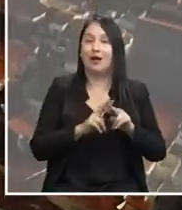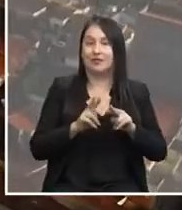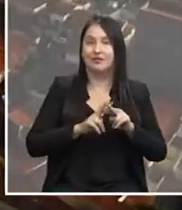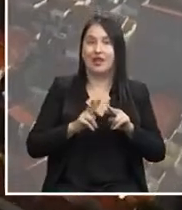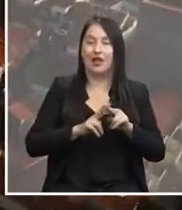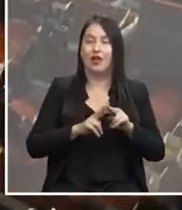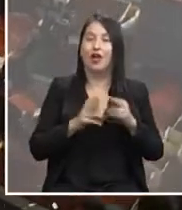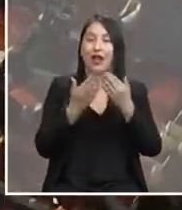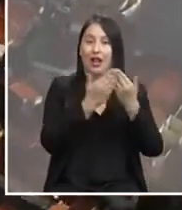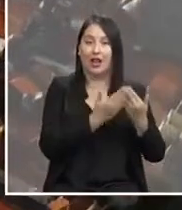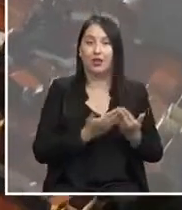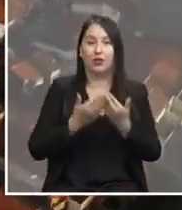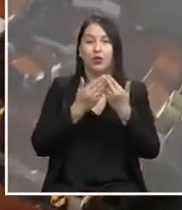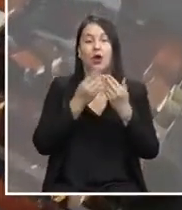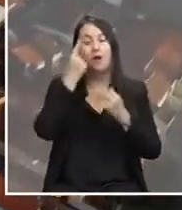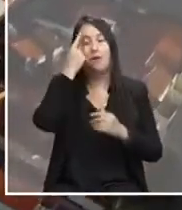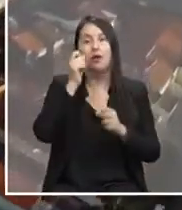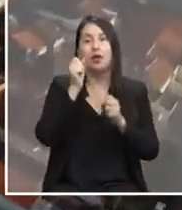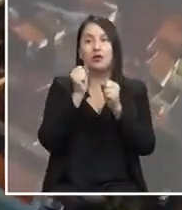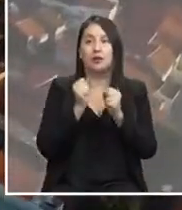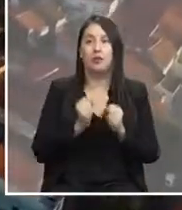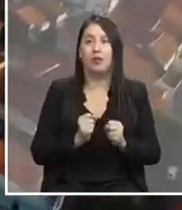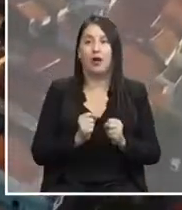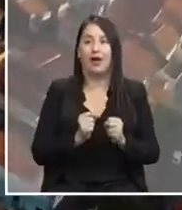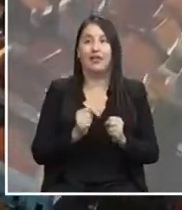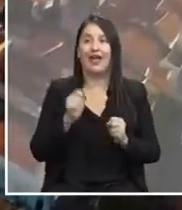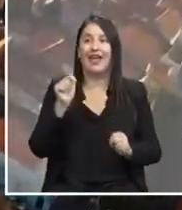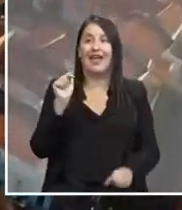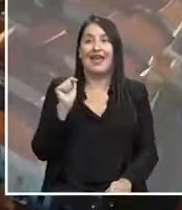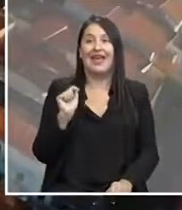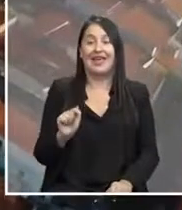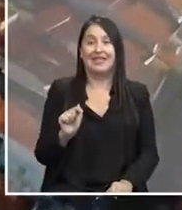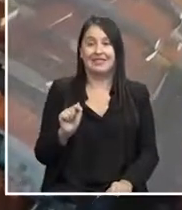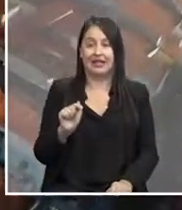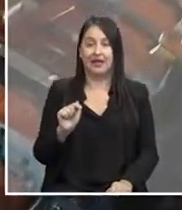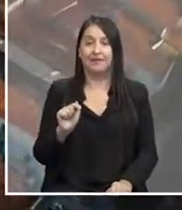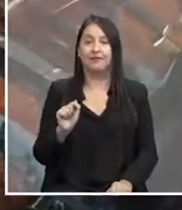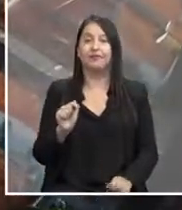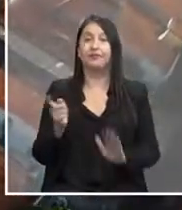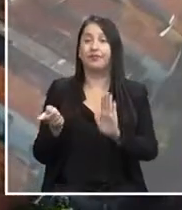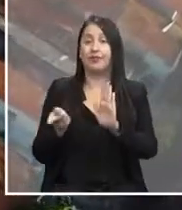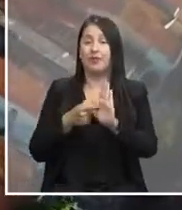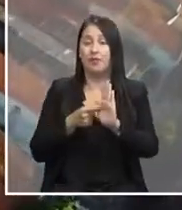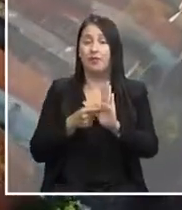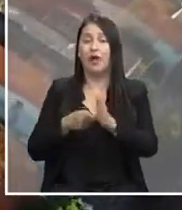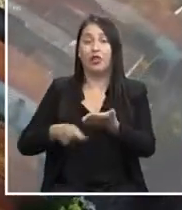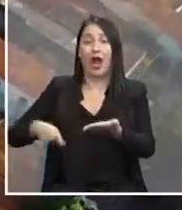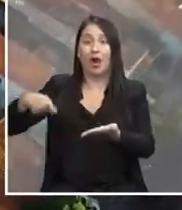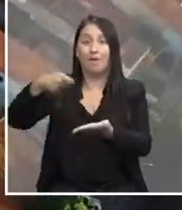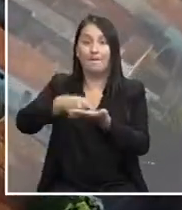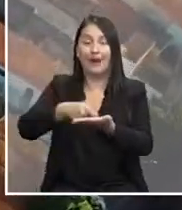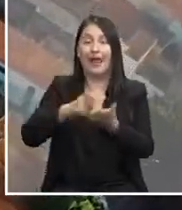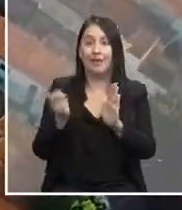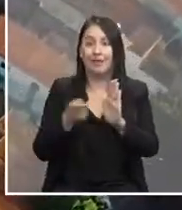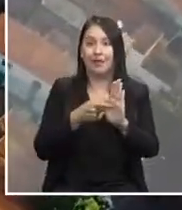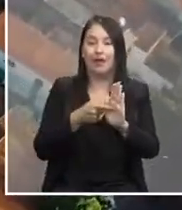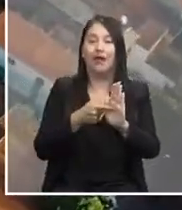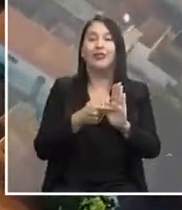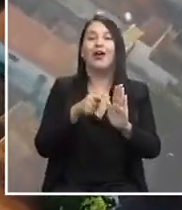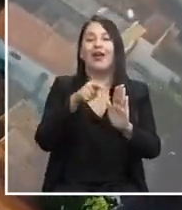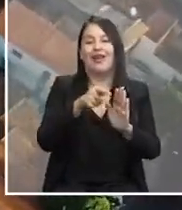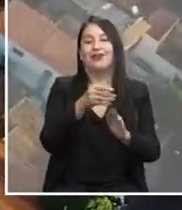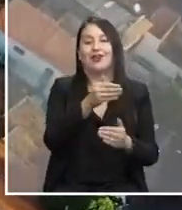es bastante probable que esos impuestos, al ser impuestos indirectos, impuestos al consumo, van a ser